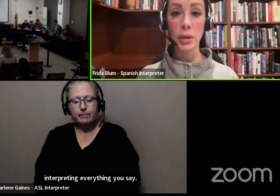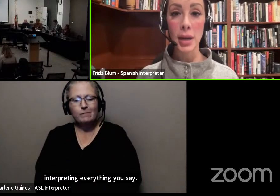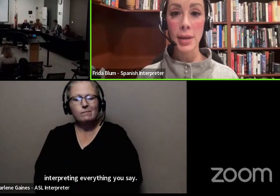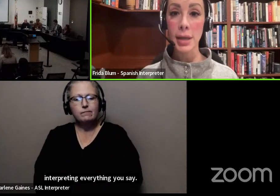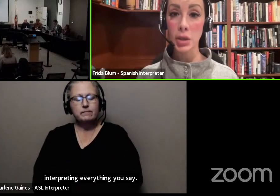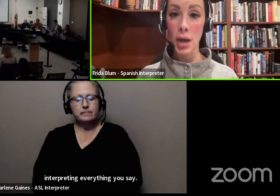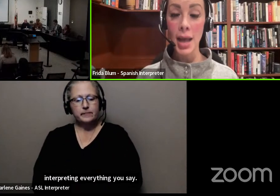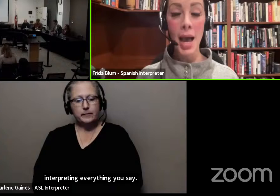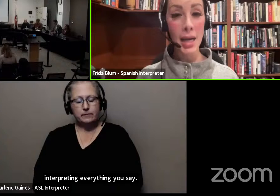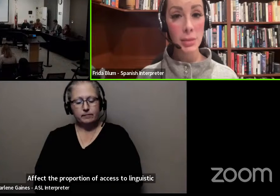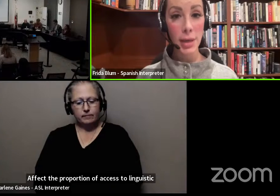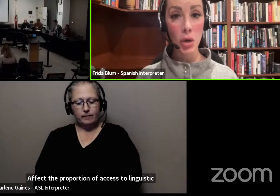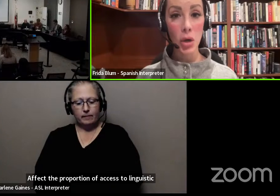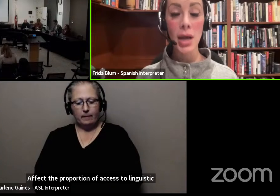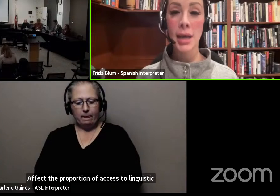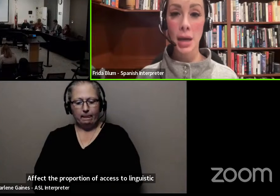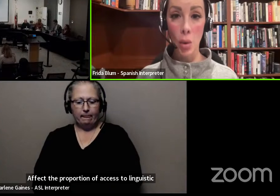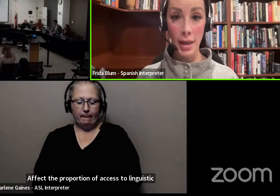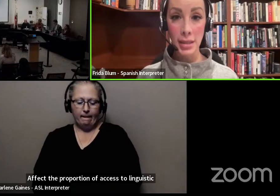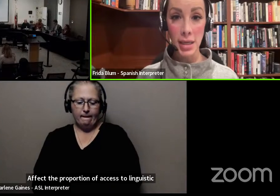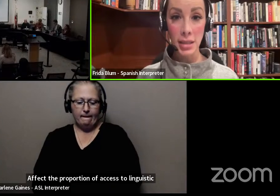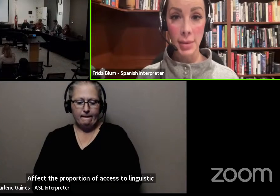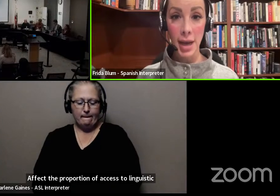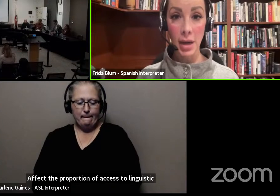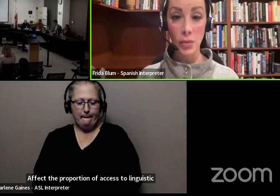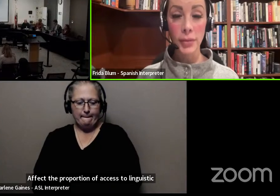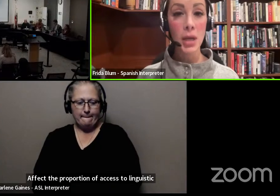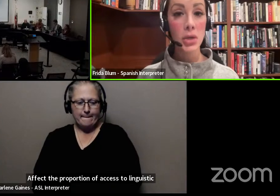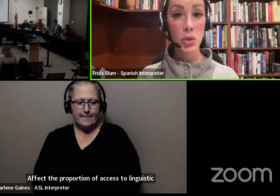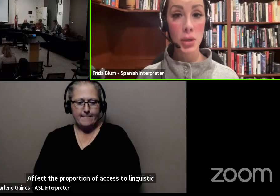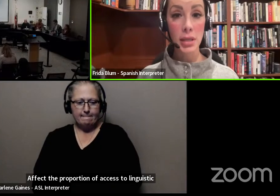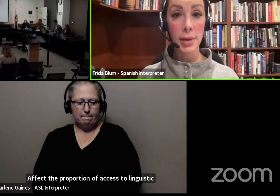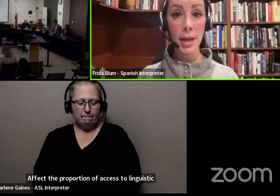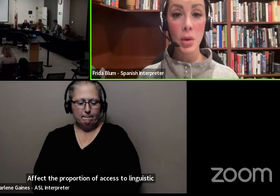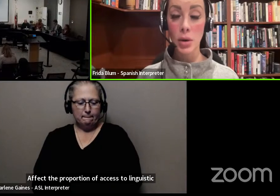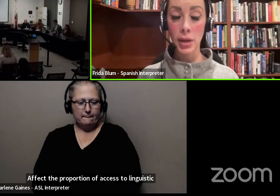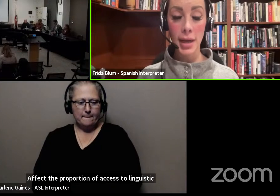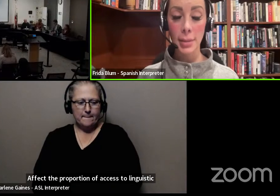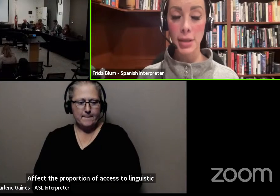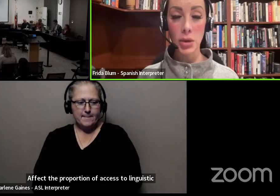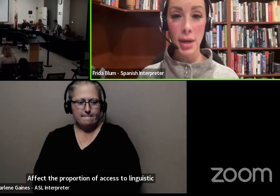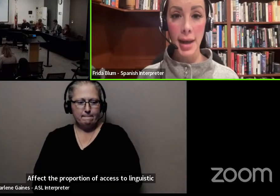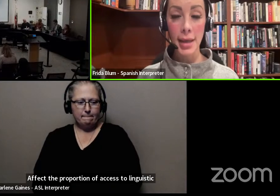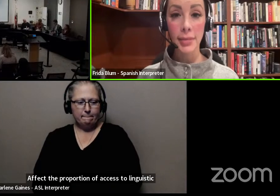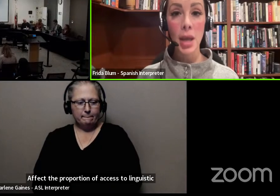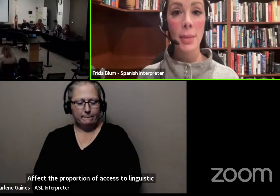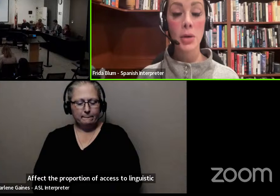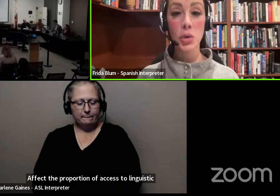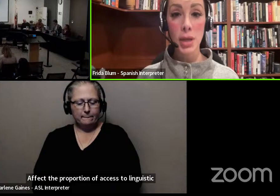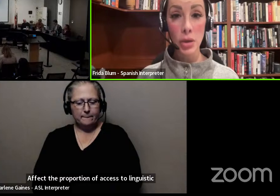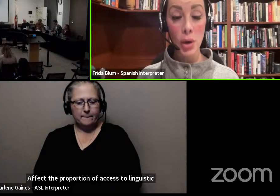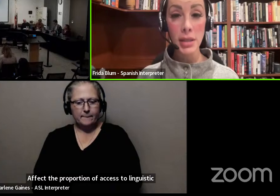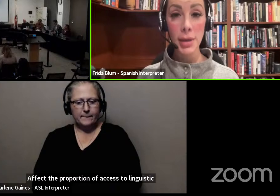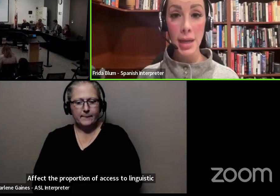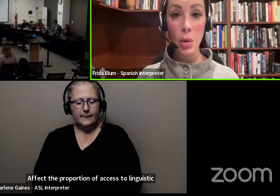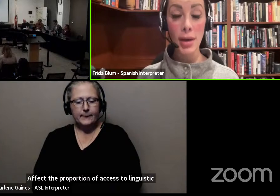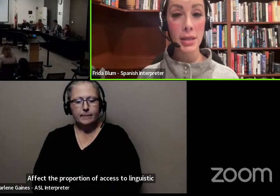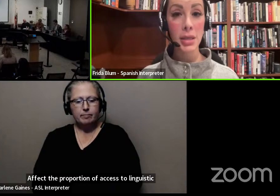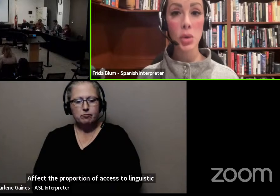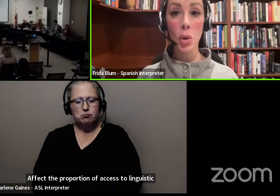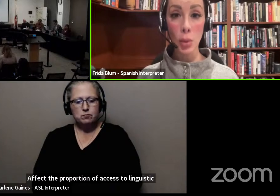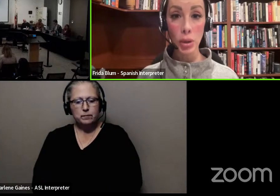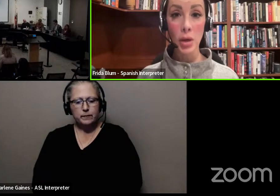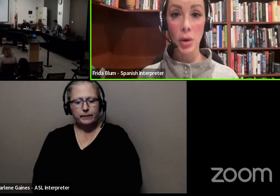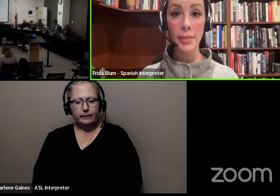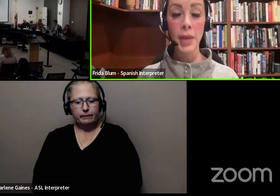interpretación simultánea bidireccional al español y al lenguaje de señas americano. Si usted es bilingüe, no tiene que presionar nada, pero si usted no es bilingüe